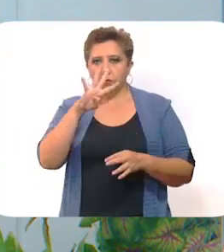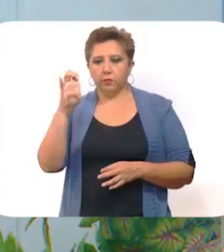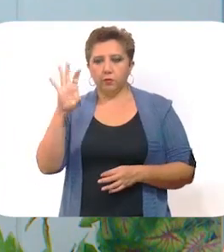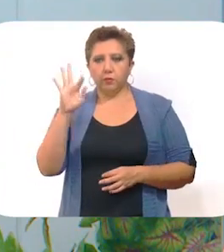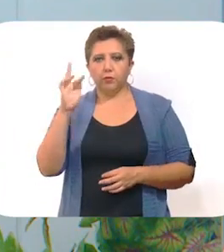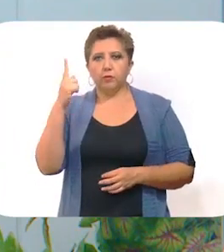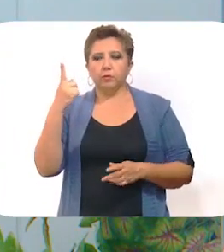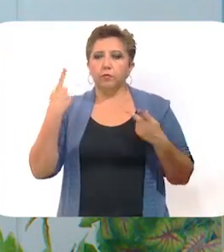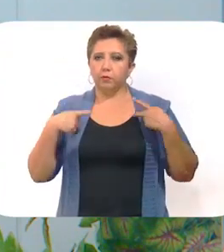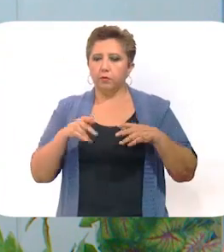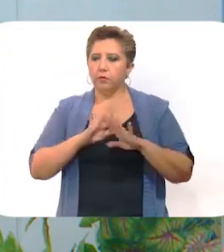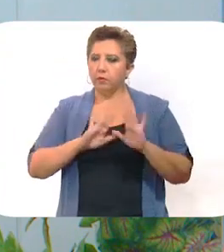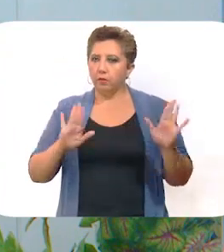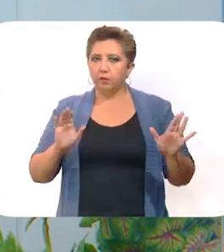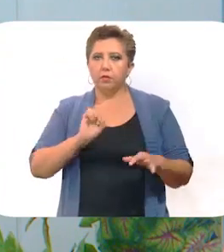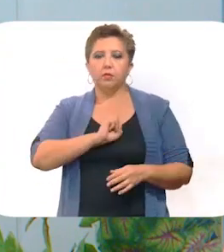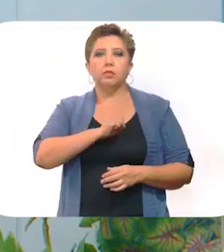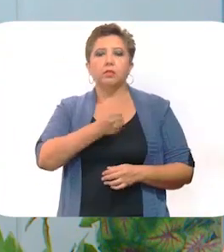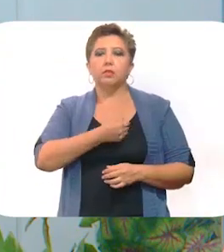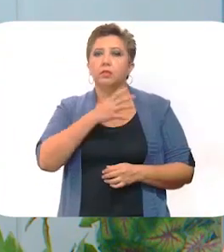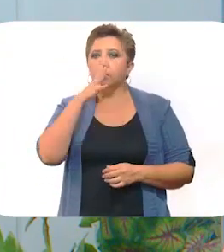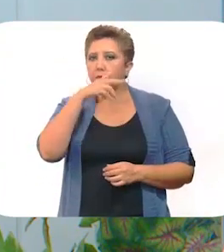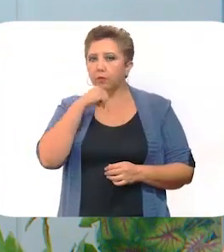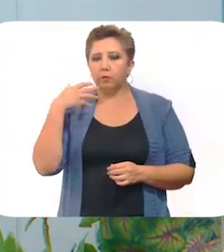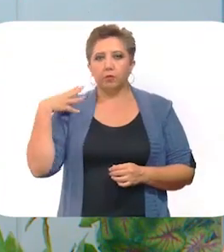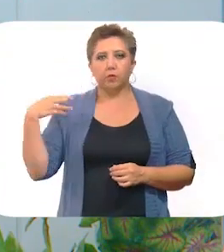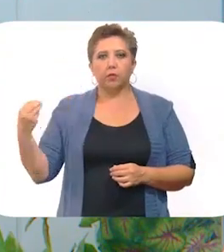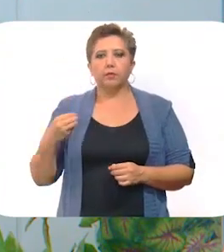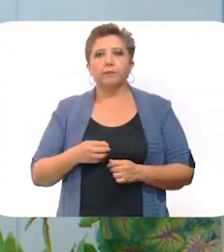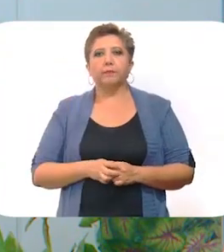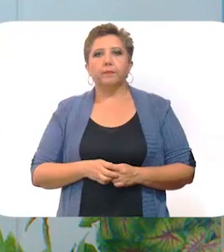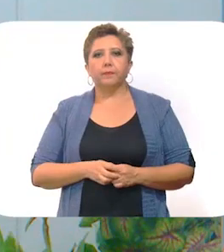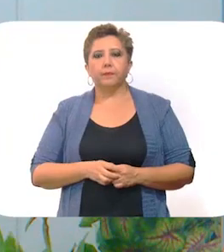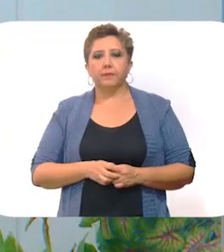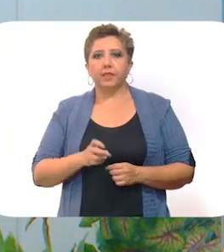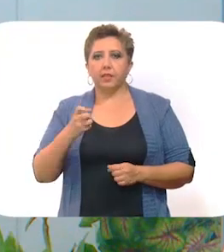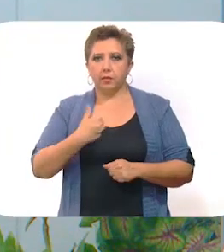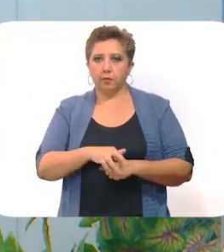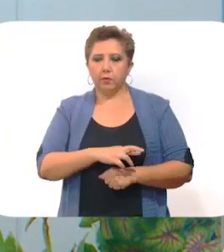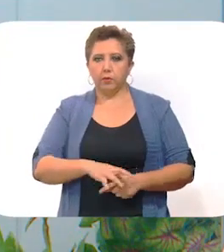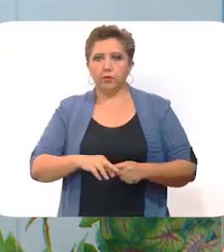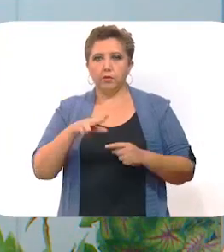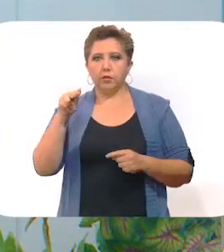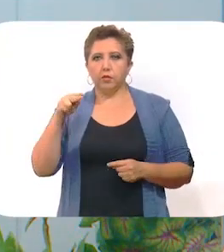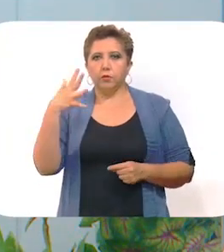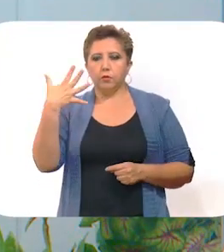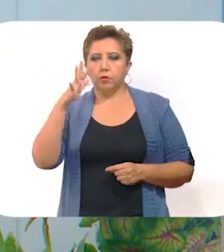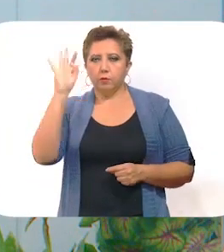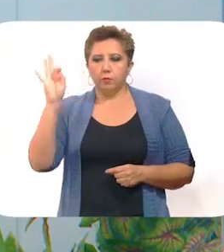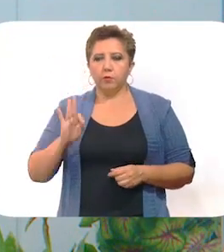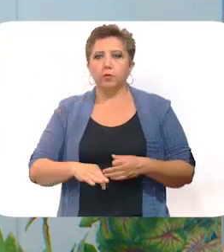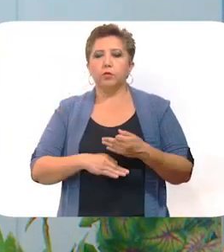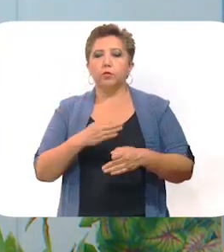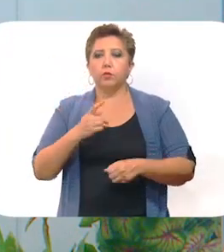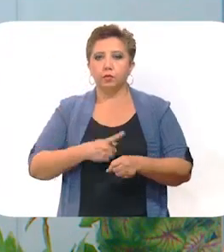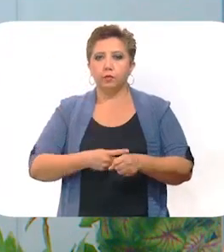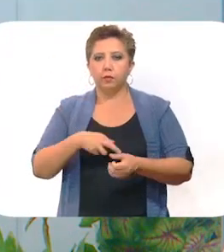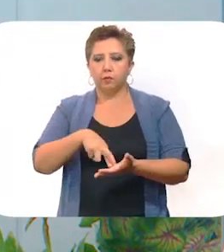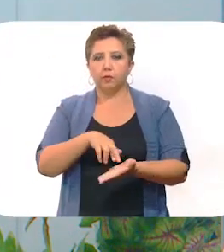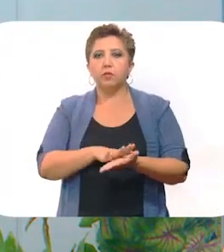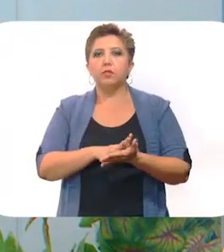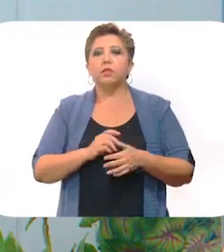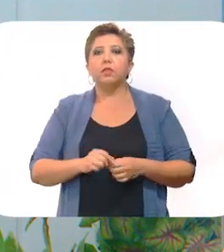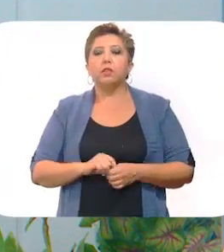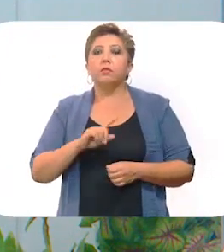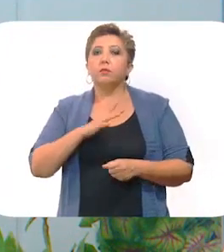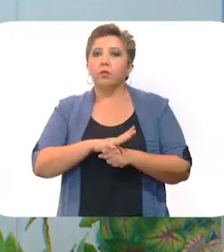25,441 pacientes ya se recuperaron, no presentan síntomas ni pueden contagiar. Esta cifra representa el 85% del total de contagios registrados,